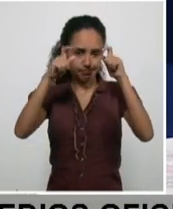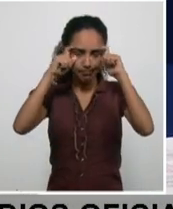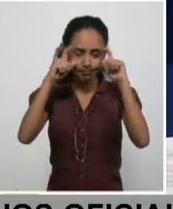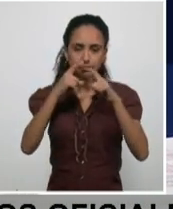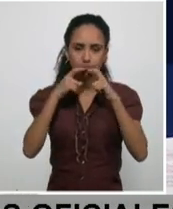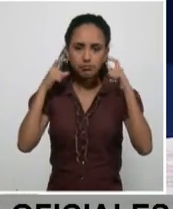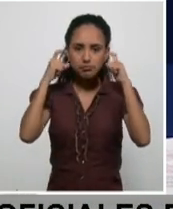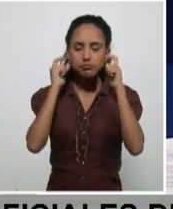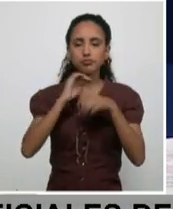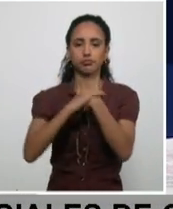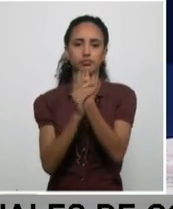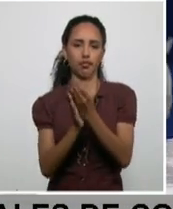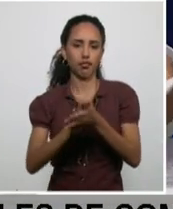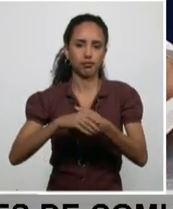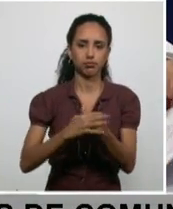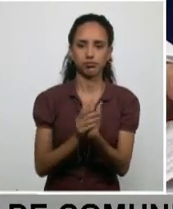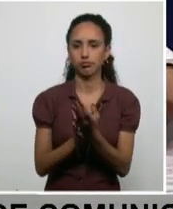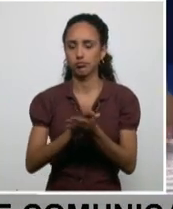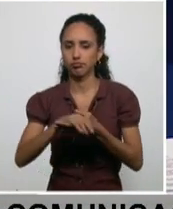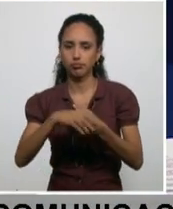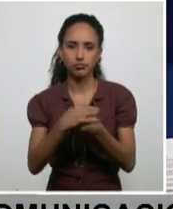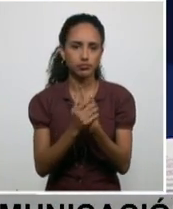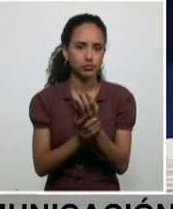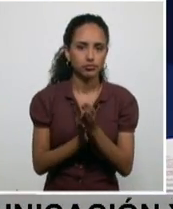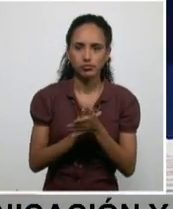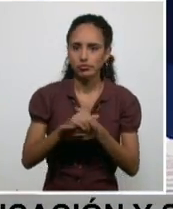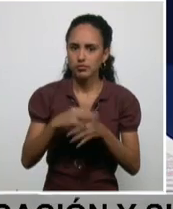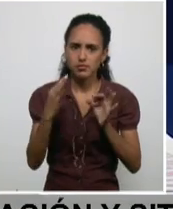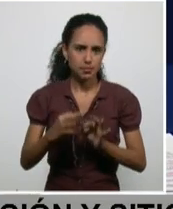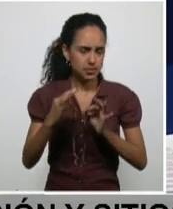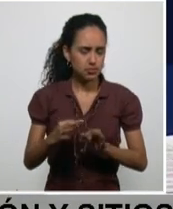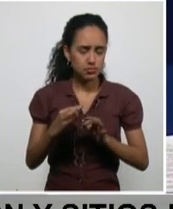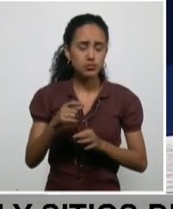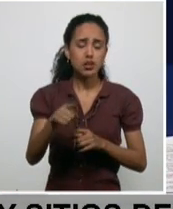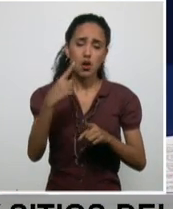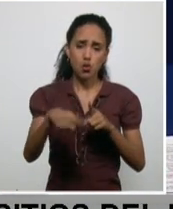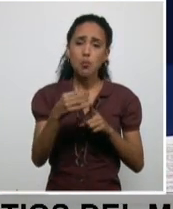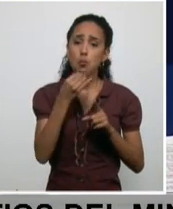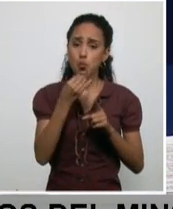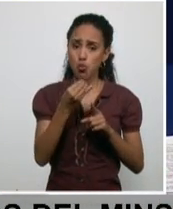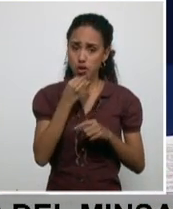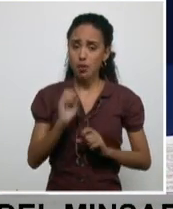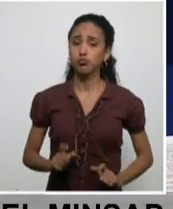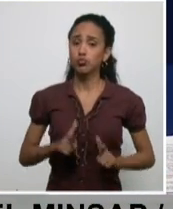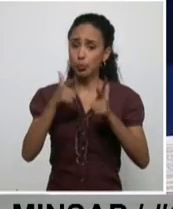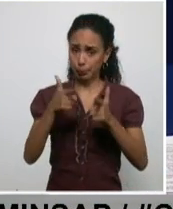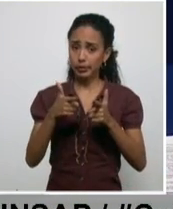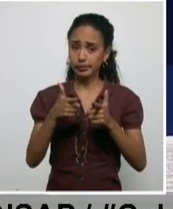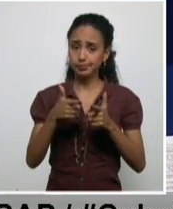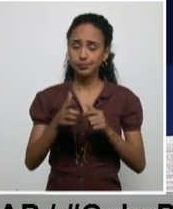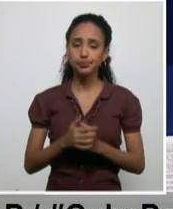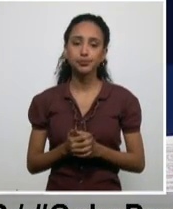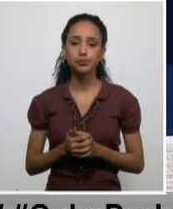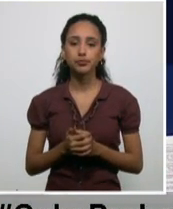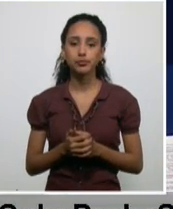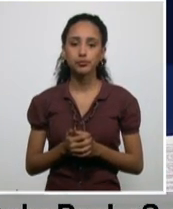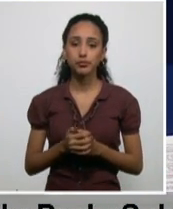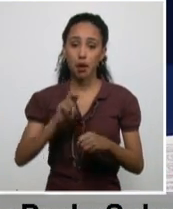lavado de las manos continuamente. Son las cosas que pudiéramos seguir, y que son de las